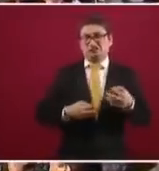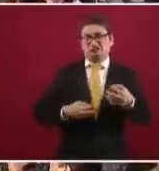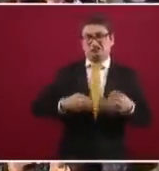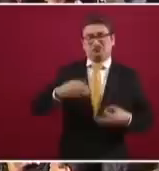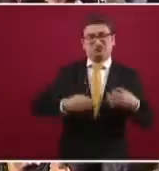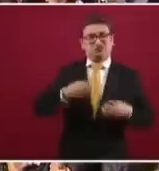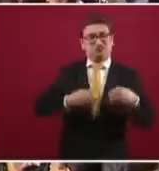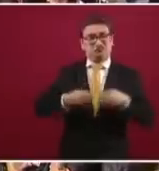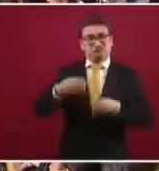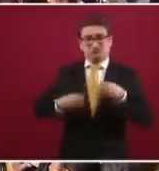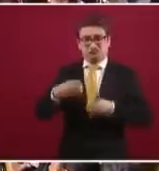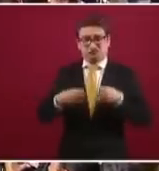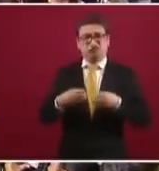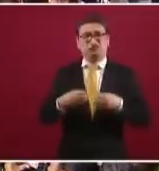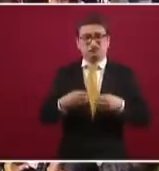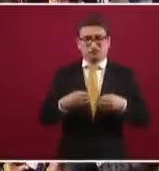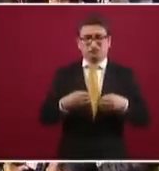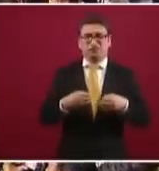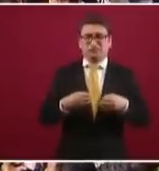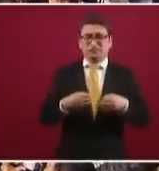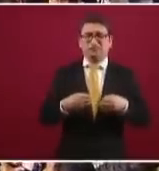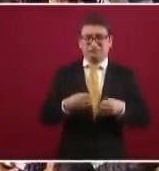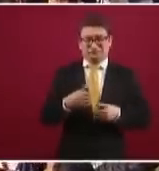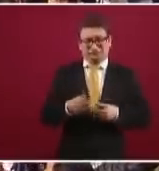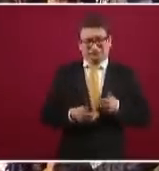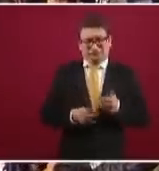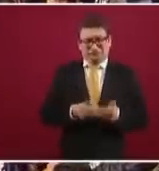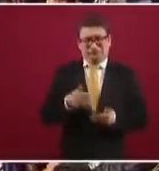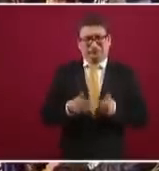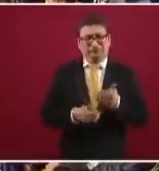se les seguía un proceso legal.